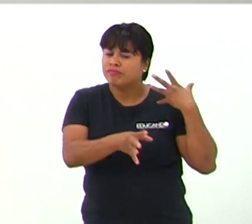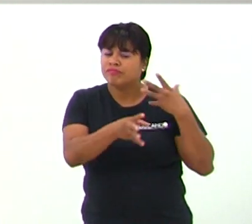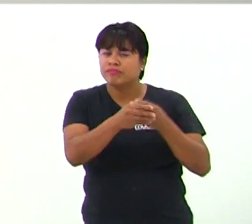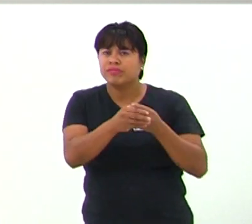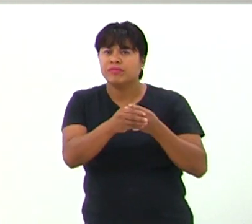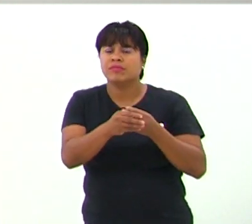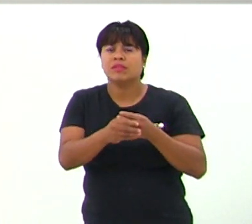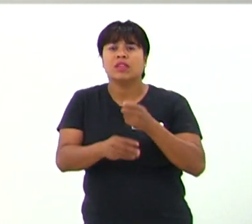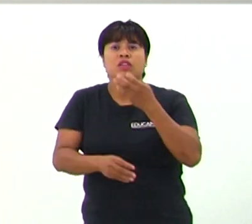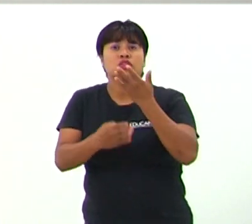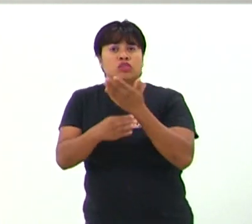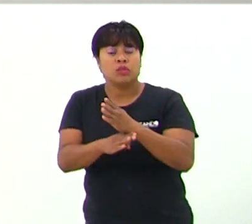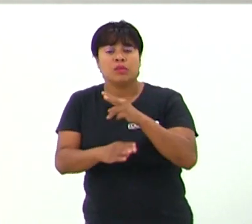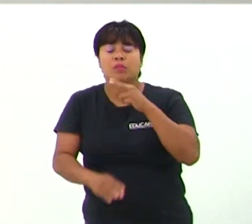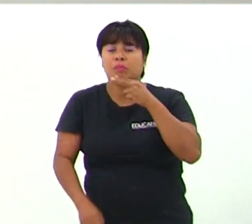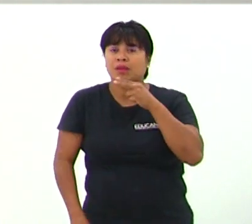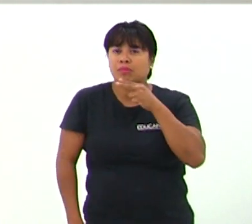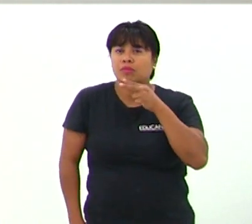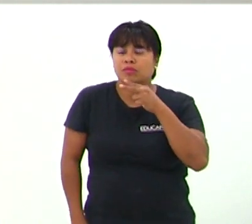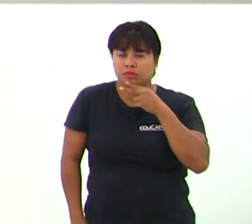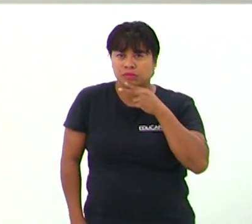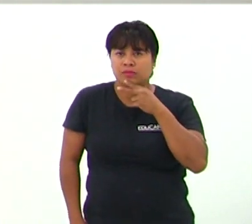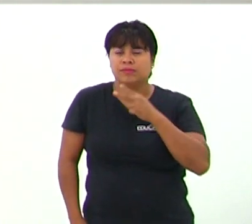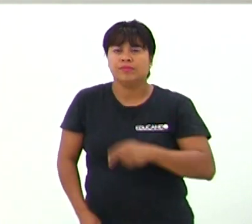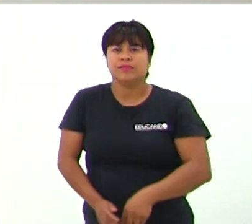los verbos, bien,